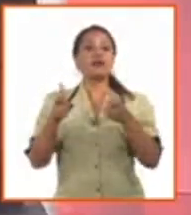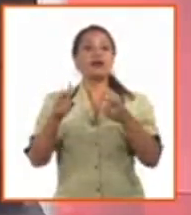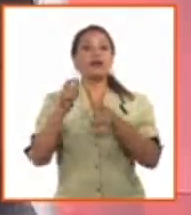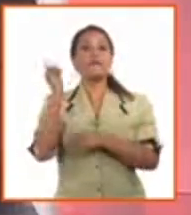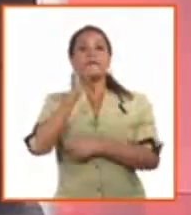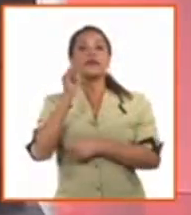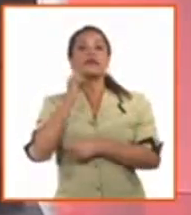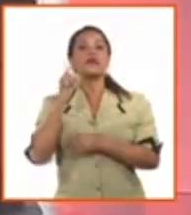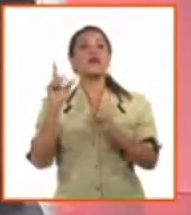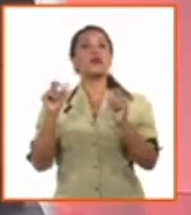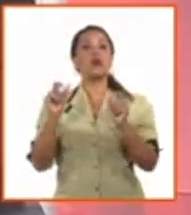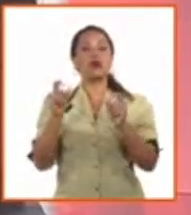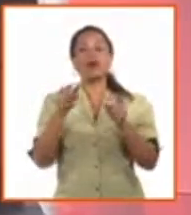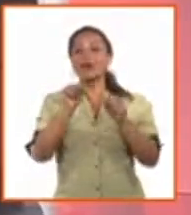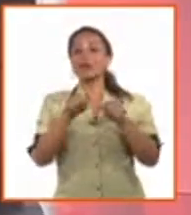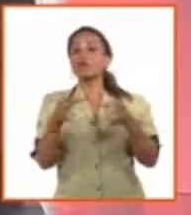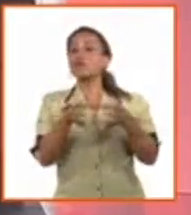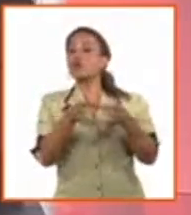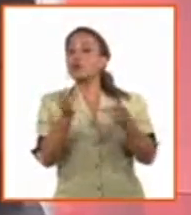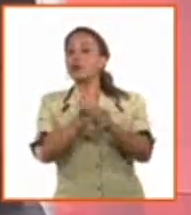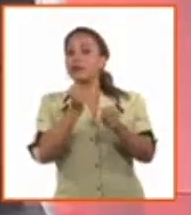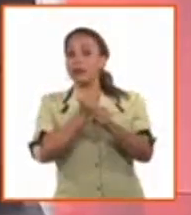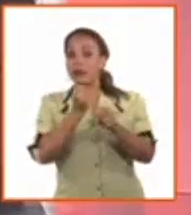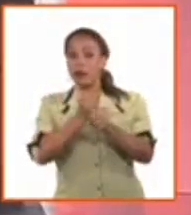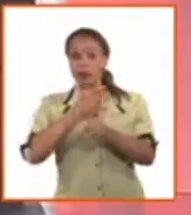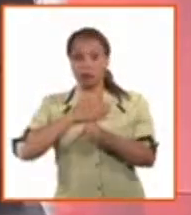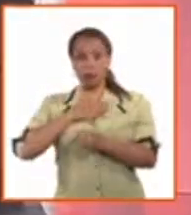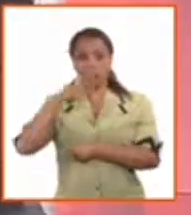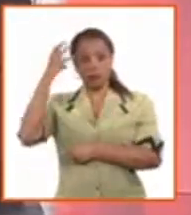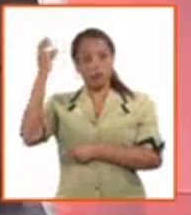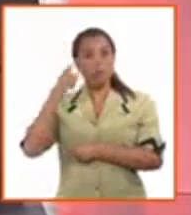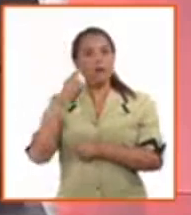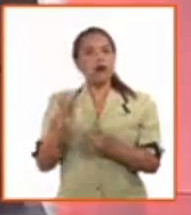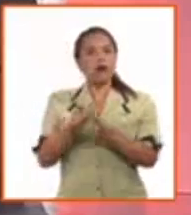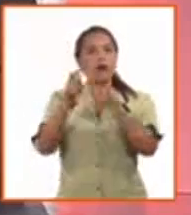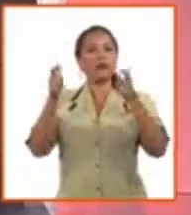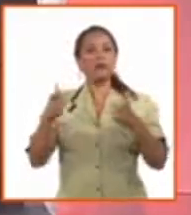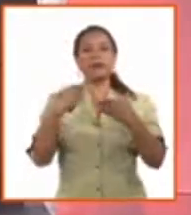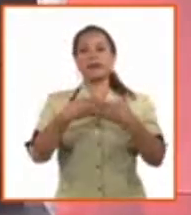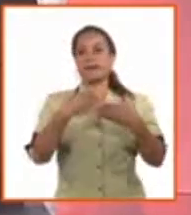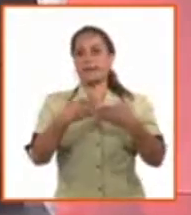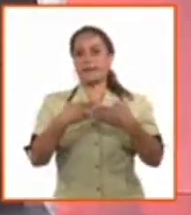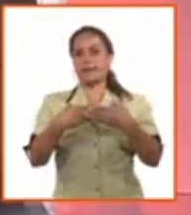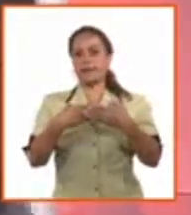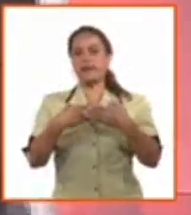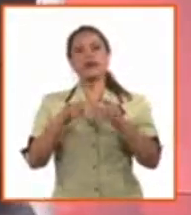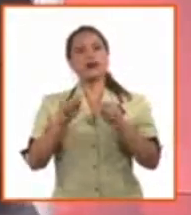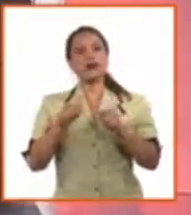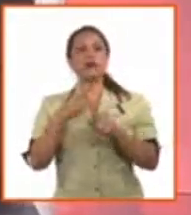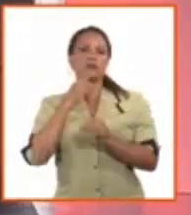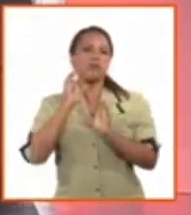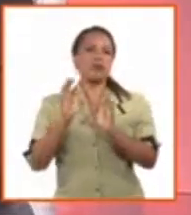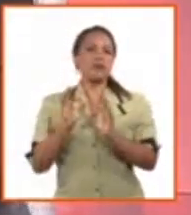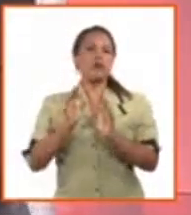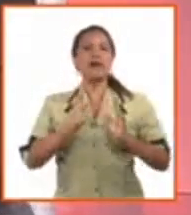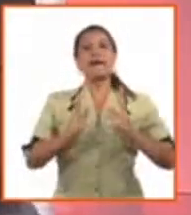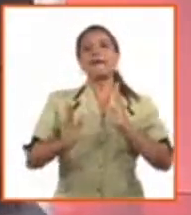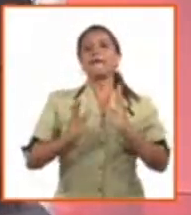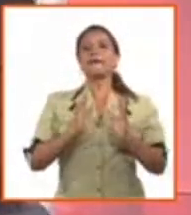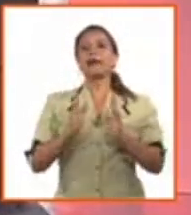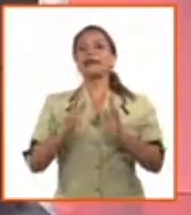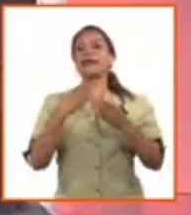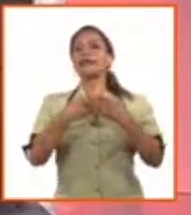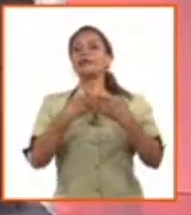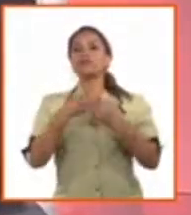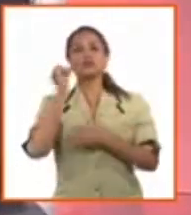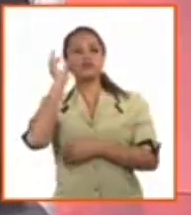que dicho sea de paso ya es un grupo de trabajo gubernamental para fomentar esta industria que también forma digamos parte